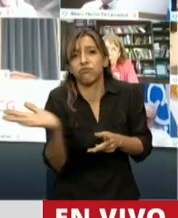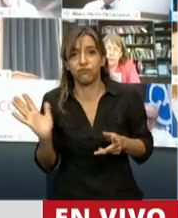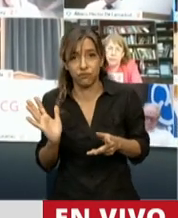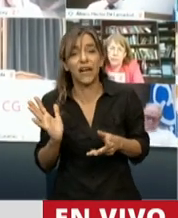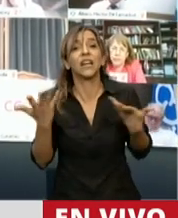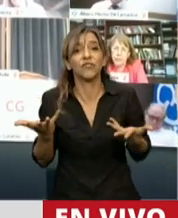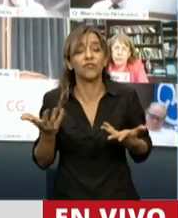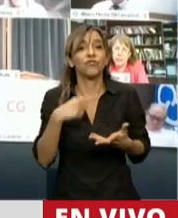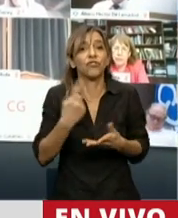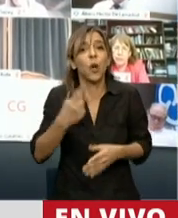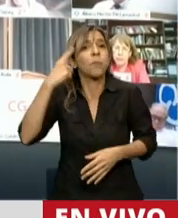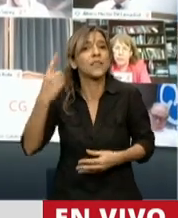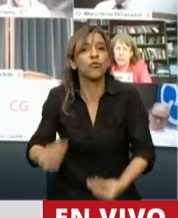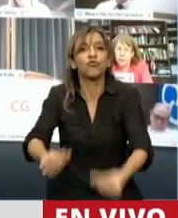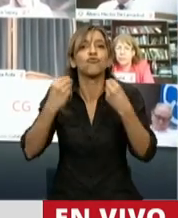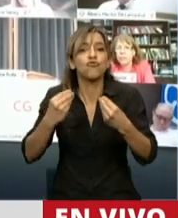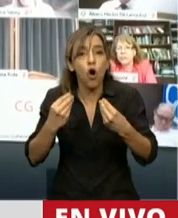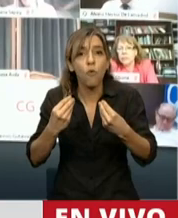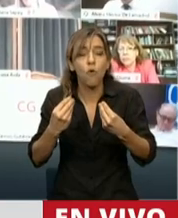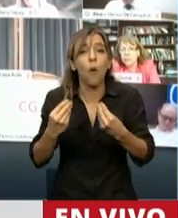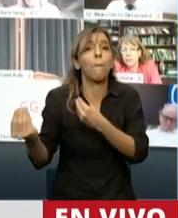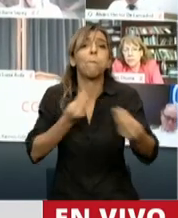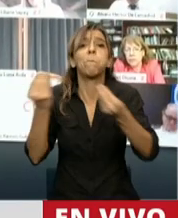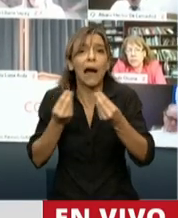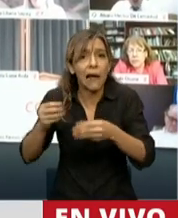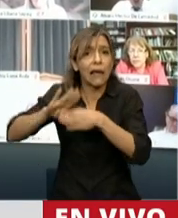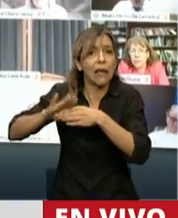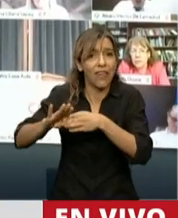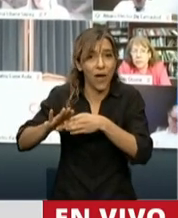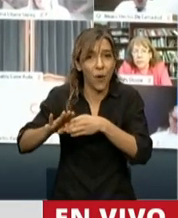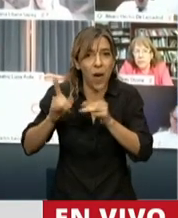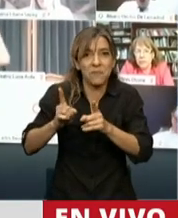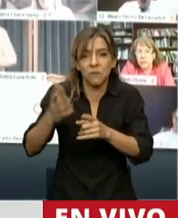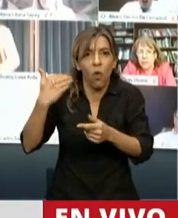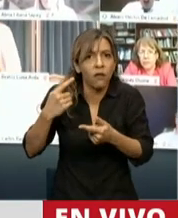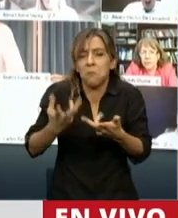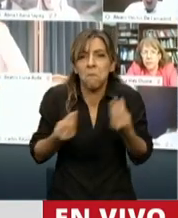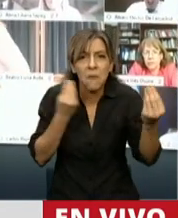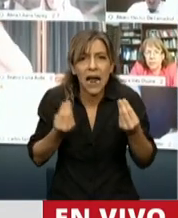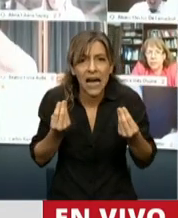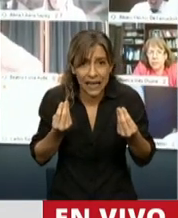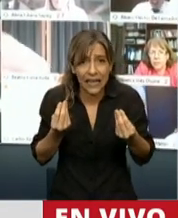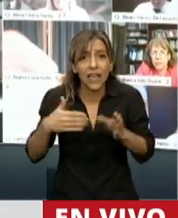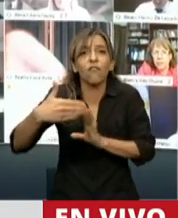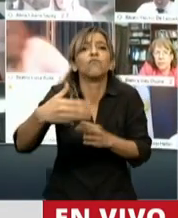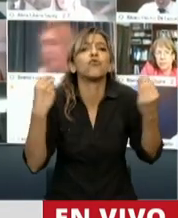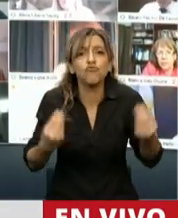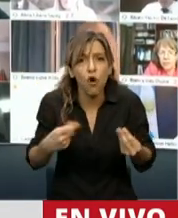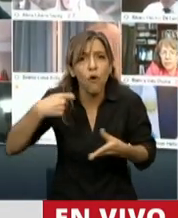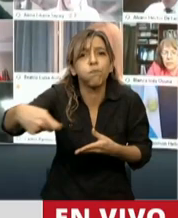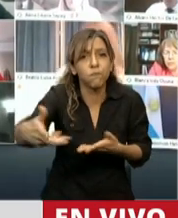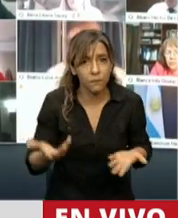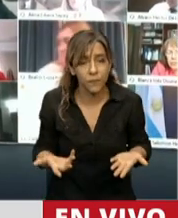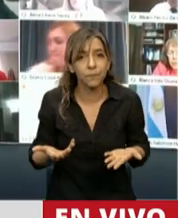deuda es cómo, con quién, cuánto y para qué te endeudas. Y el principal pecado que cometió la administración anterior